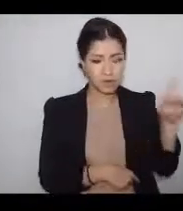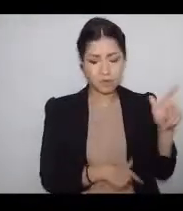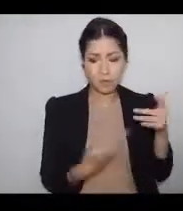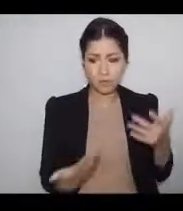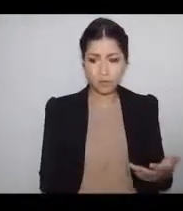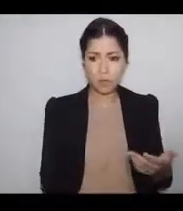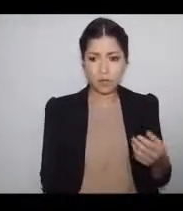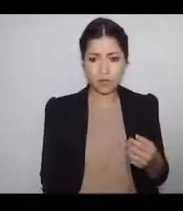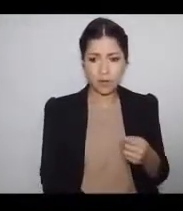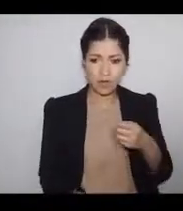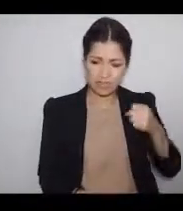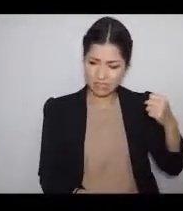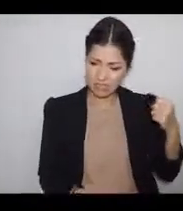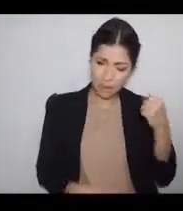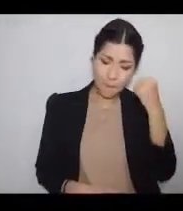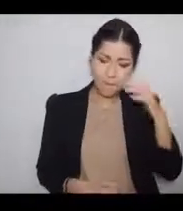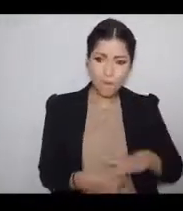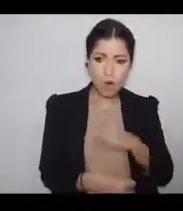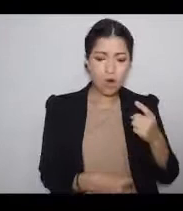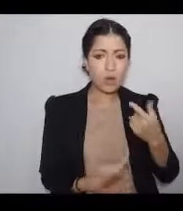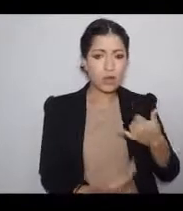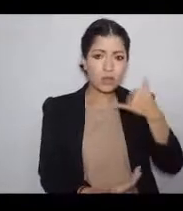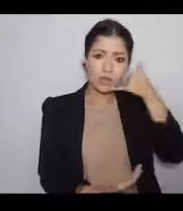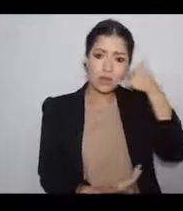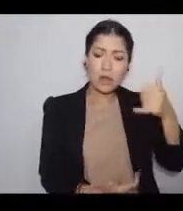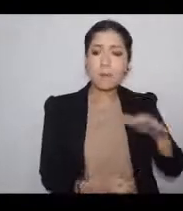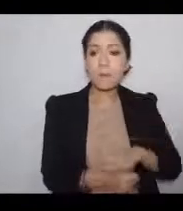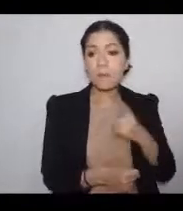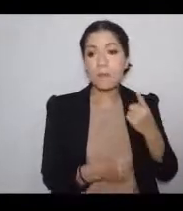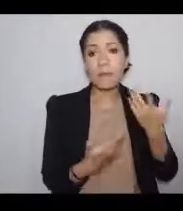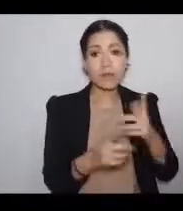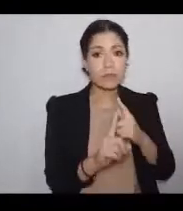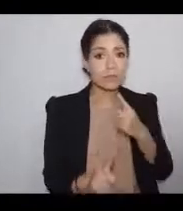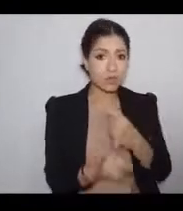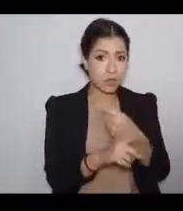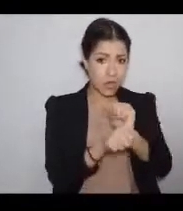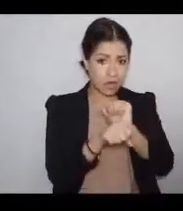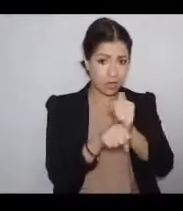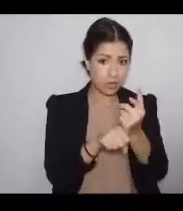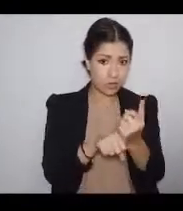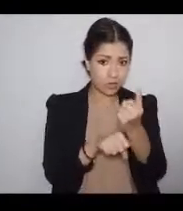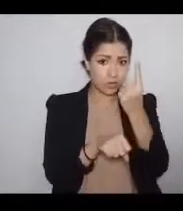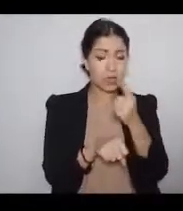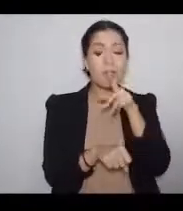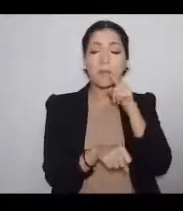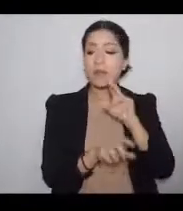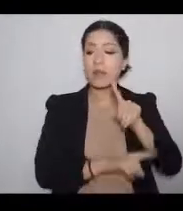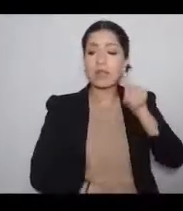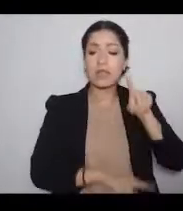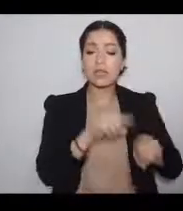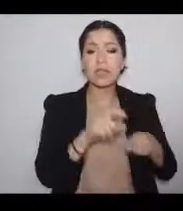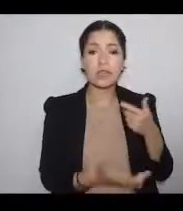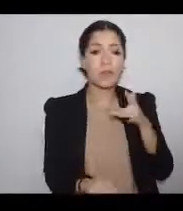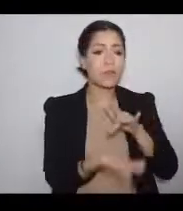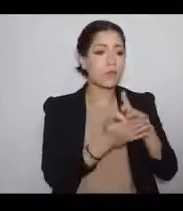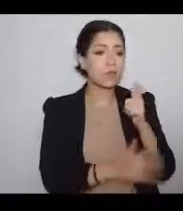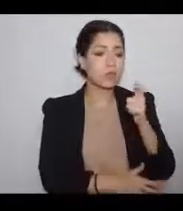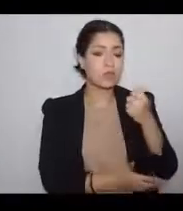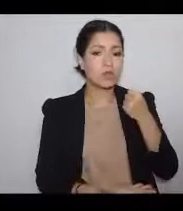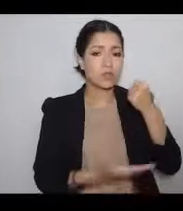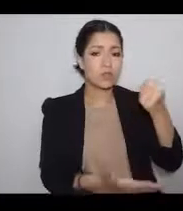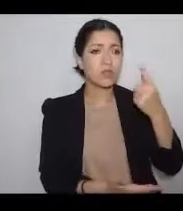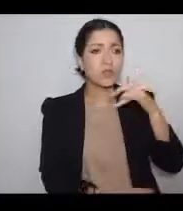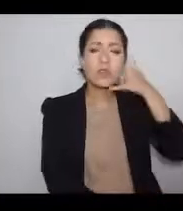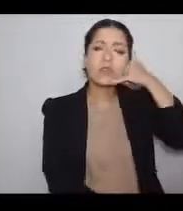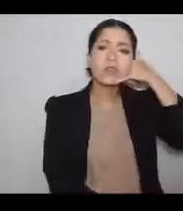Ese pendejo iba a meter dinero a la obra porque se estaba cogiendo a una de las actrices. Ella lo dejó y él retiró el apoyo. Cuando fue a ver la obra de teatro,